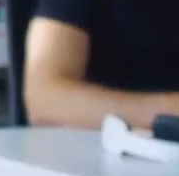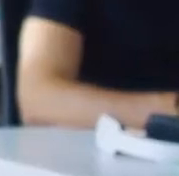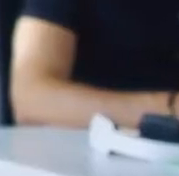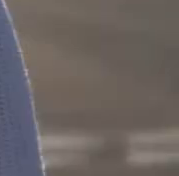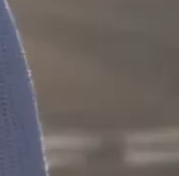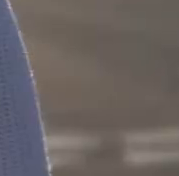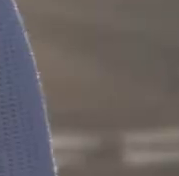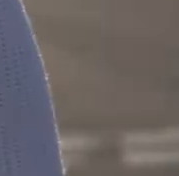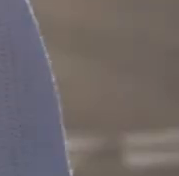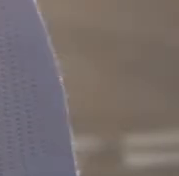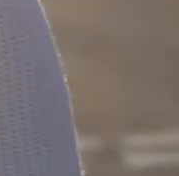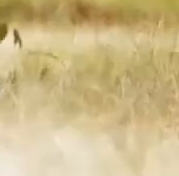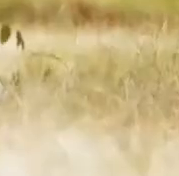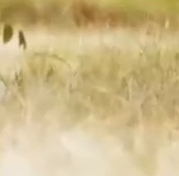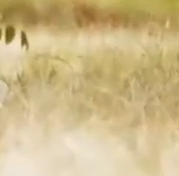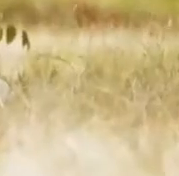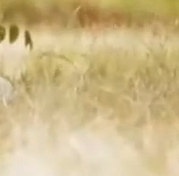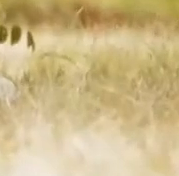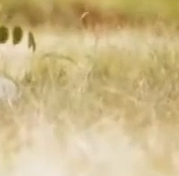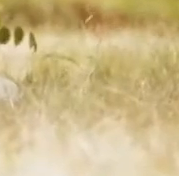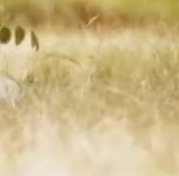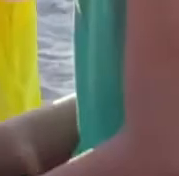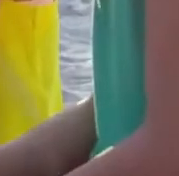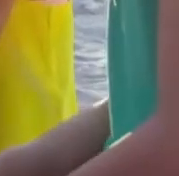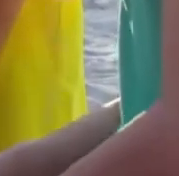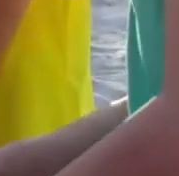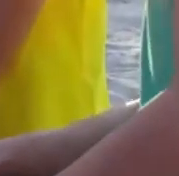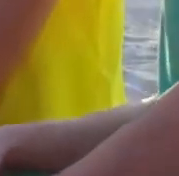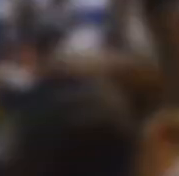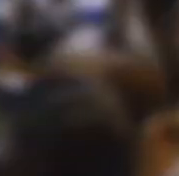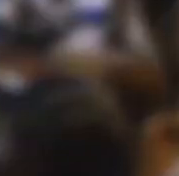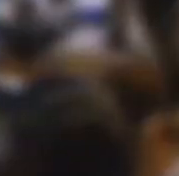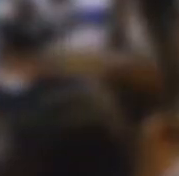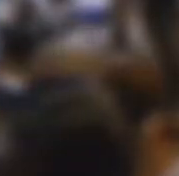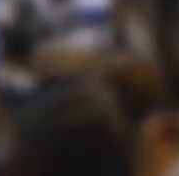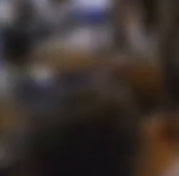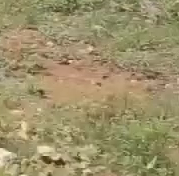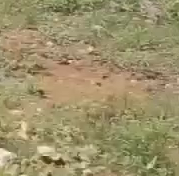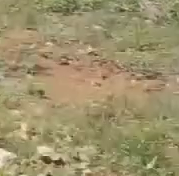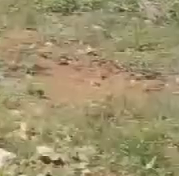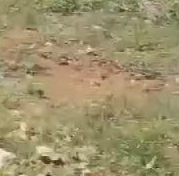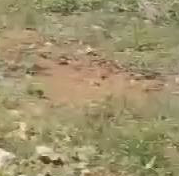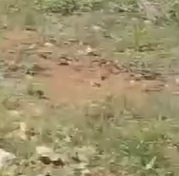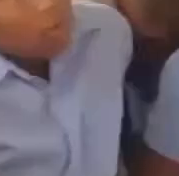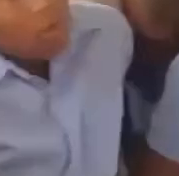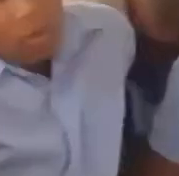Así contribuyes a que esto termine y volvamos a esta normalidad.